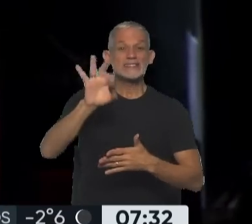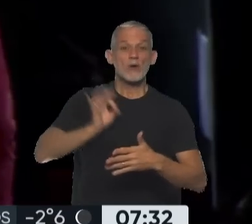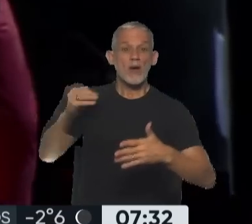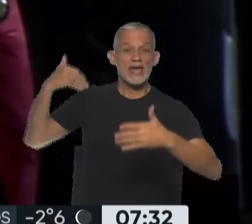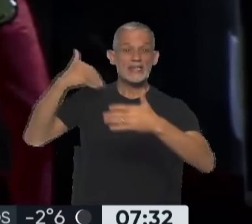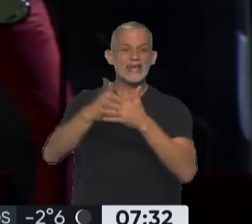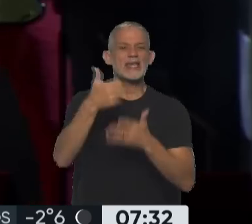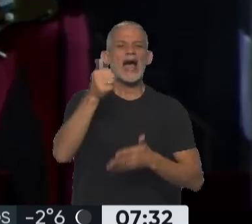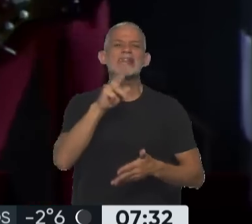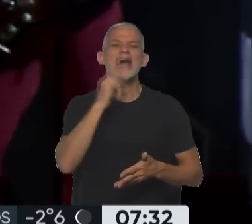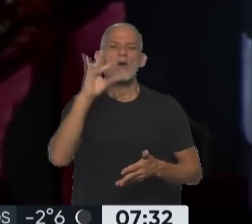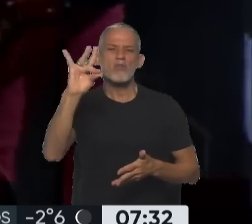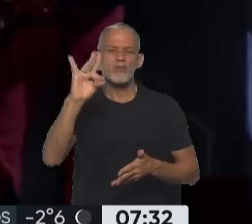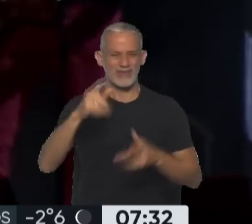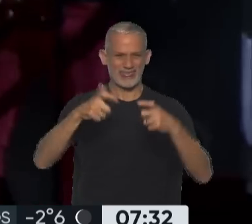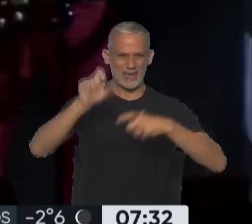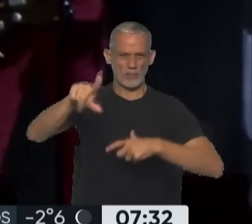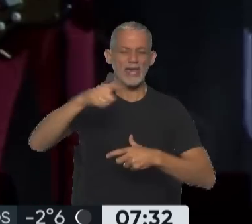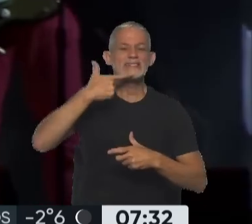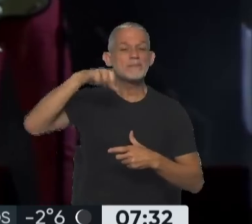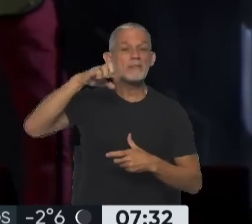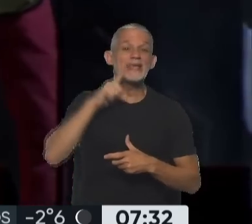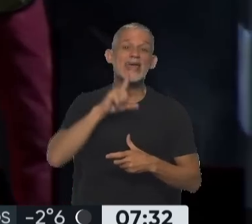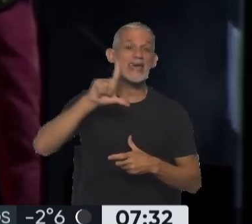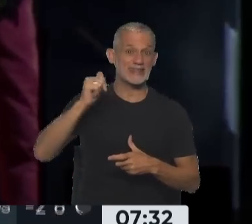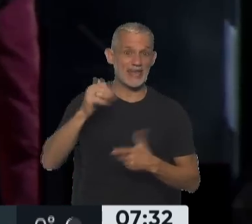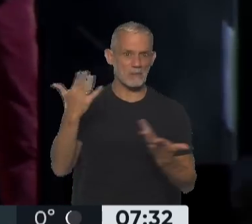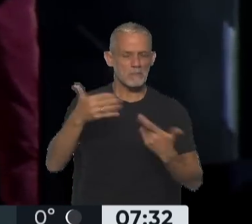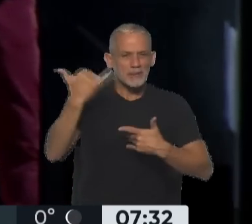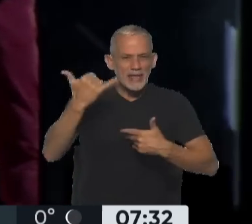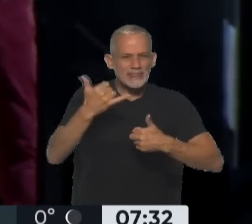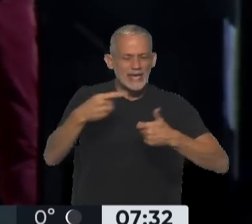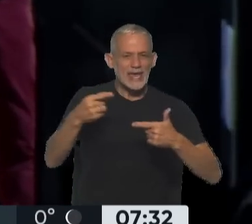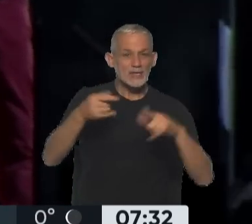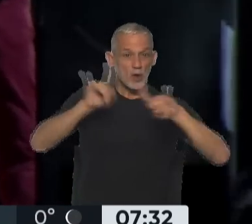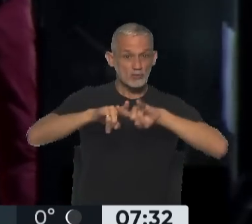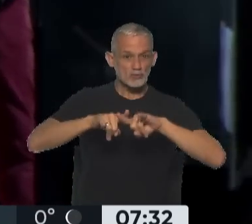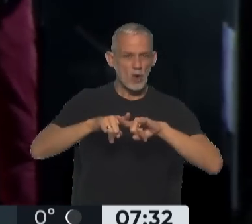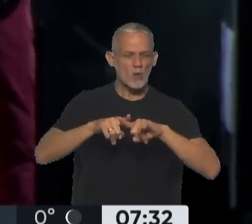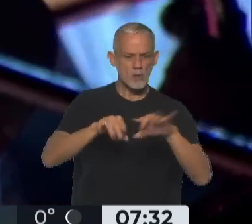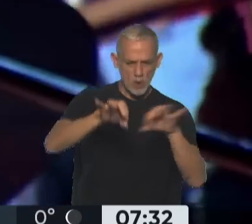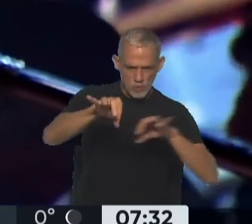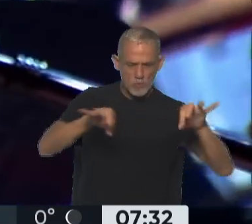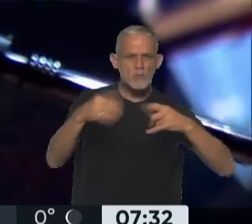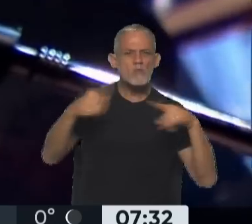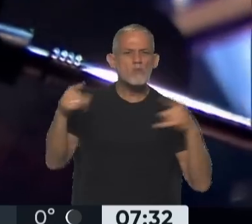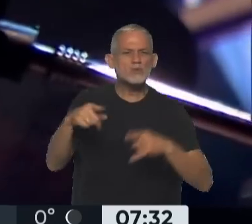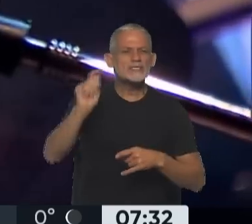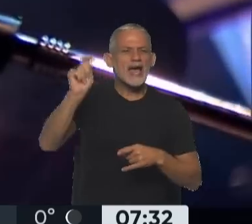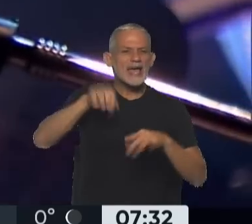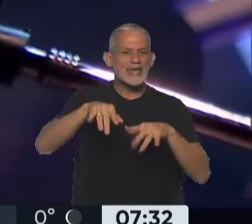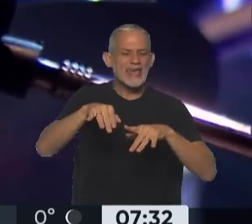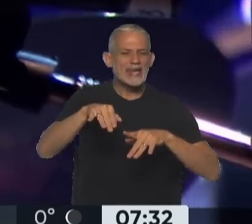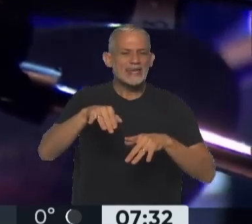disco Artaud, este disco icónico del Flaco y del Pescado Rabioso, que va a contar este concierto con la dirección musical del músico y pianista